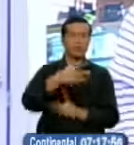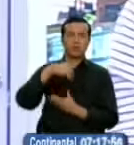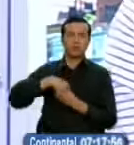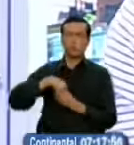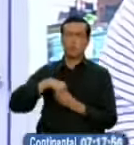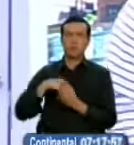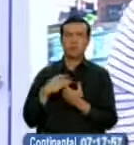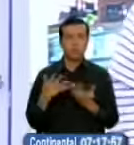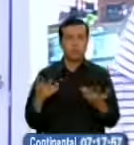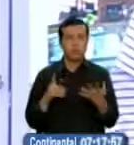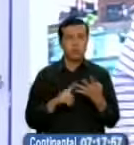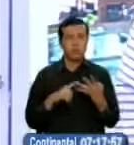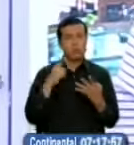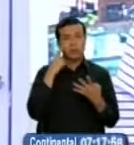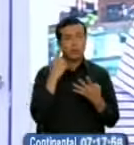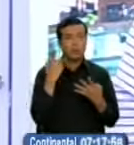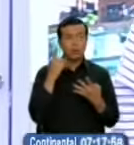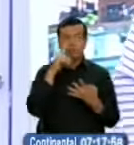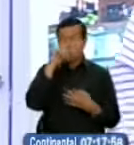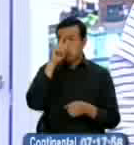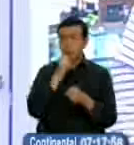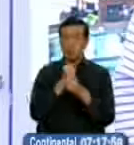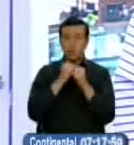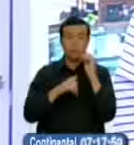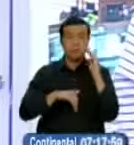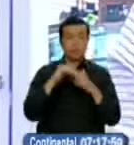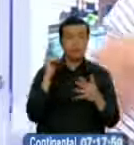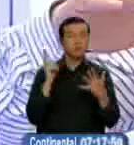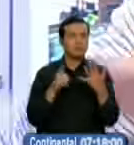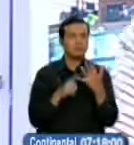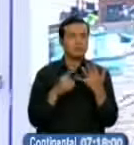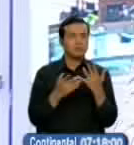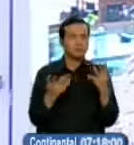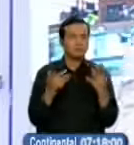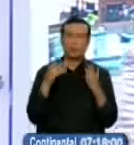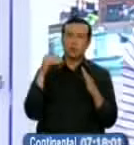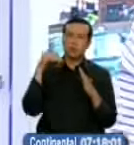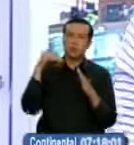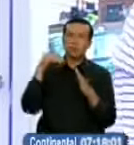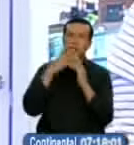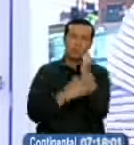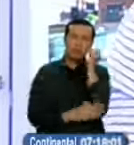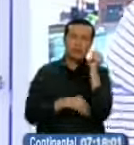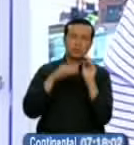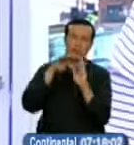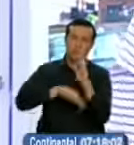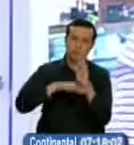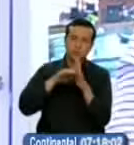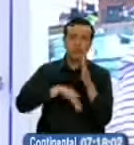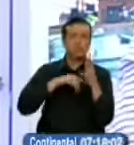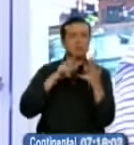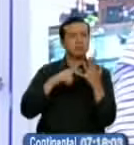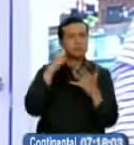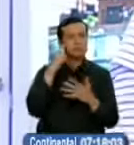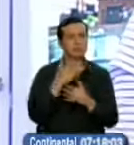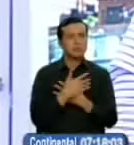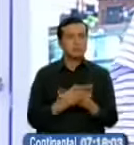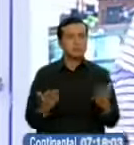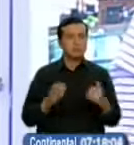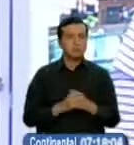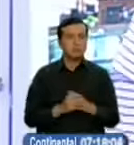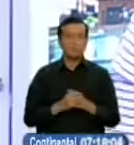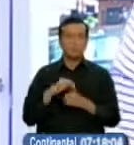afuera. Tenemos como resultado que el desempleo es mayor. Tenemos como resultado que ahora la pobreza comienza a crecer. Tenemos como resultado que